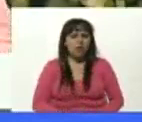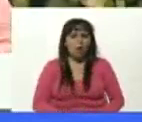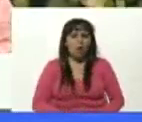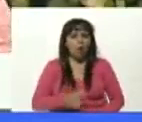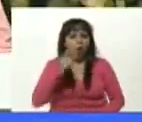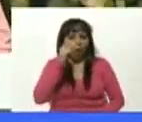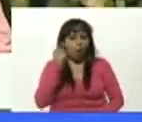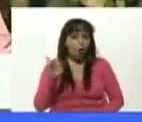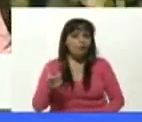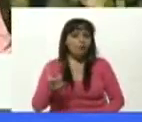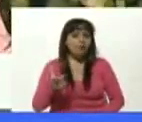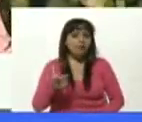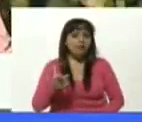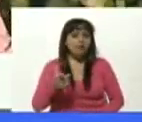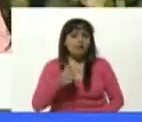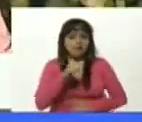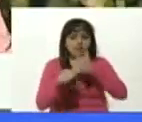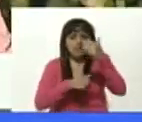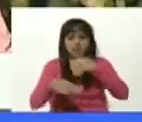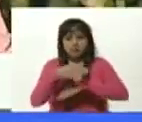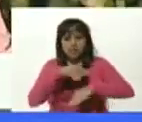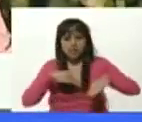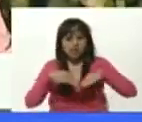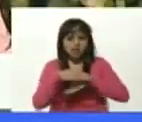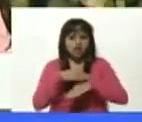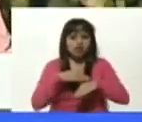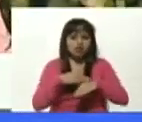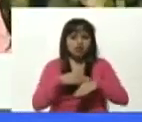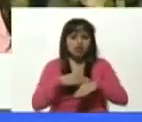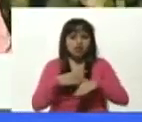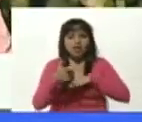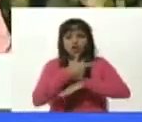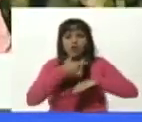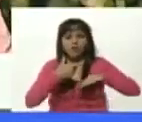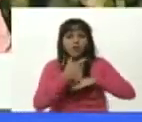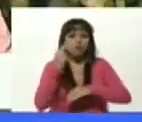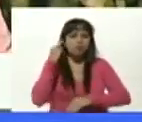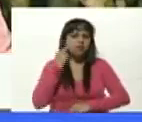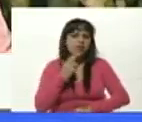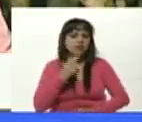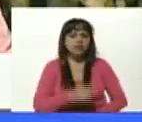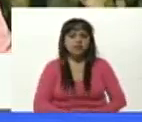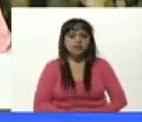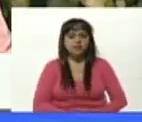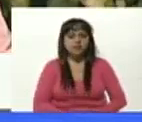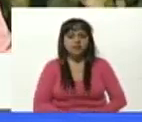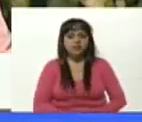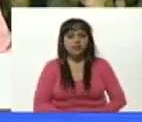viceministro palestino del gobierno bolivariano. Como dijo Kassen,